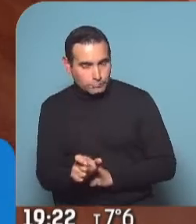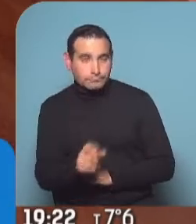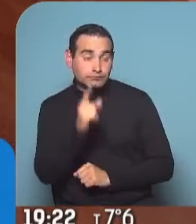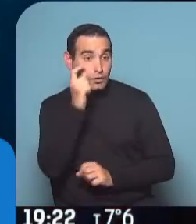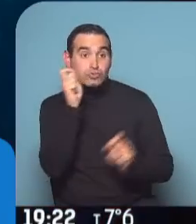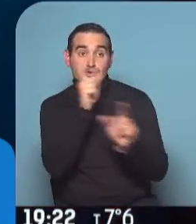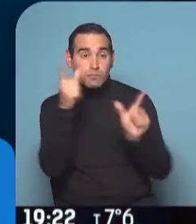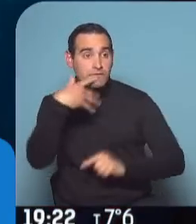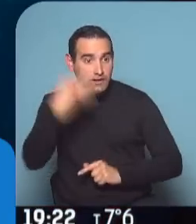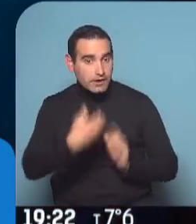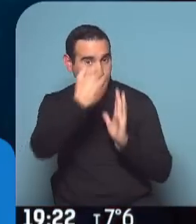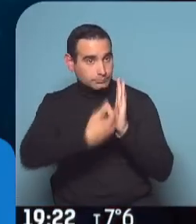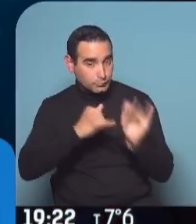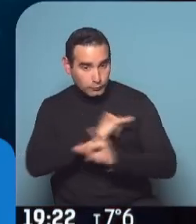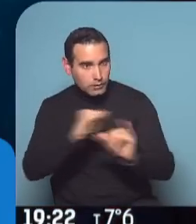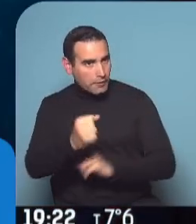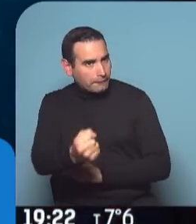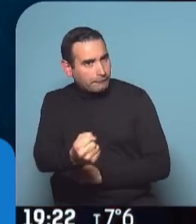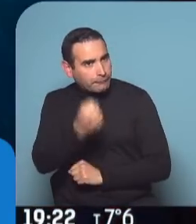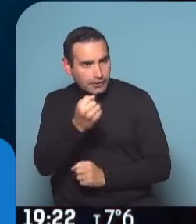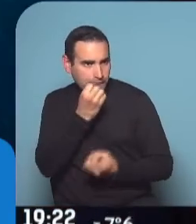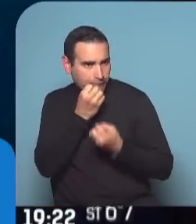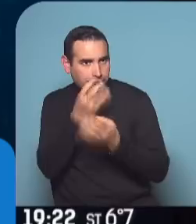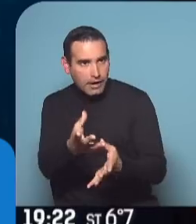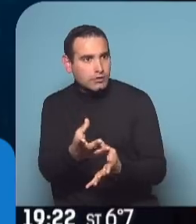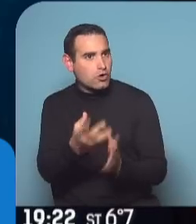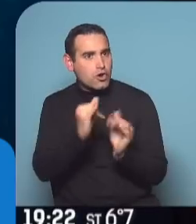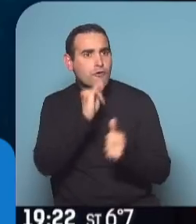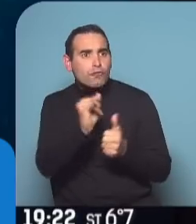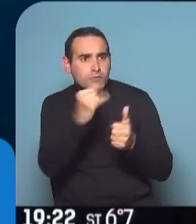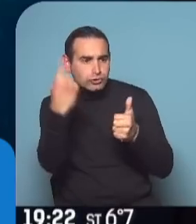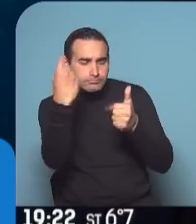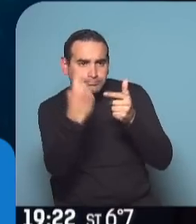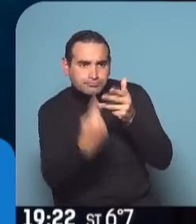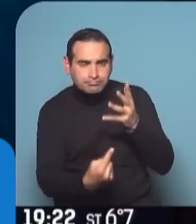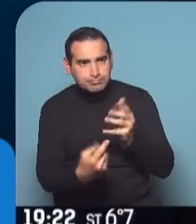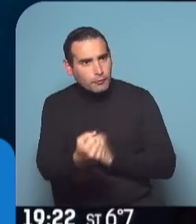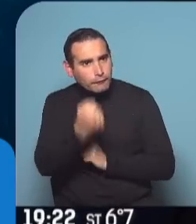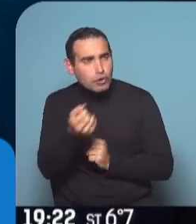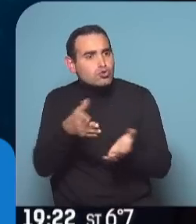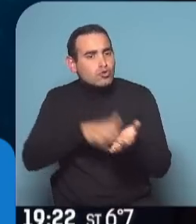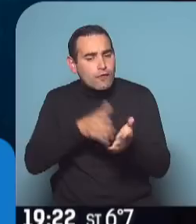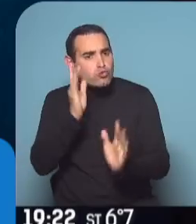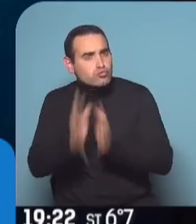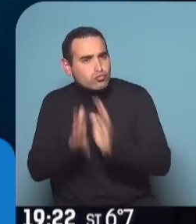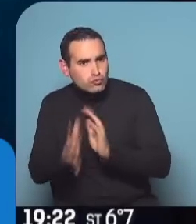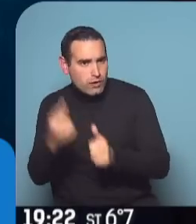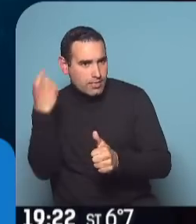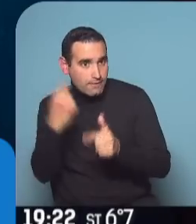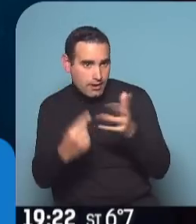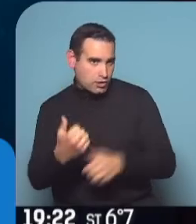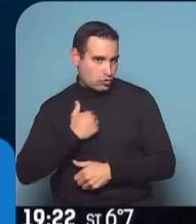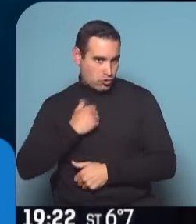La verdad que el informe es durísimo, tiene información muy contundente sobre los tipos de torturas empleadas por las fuerzas